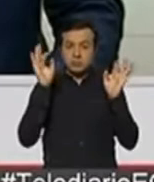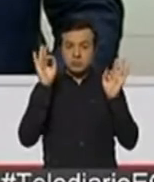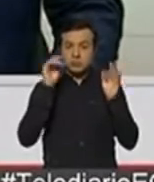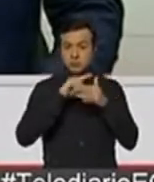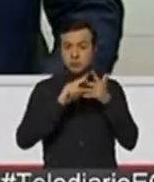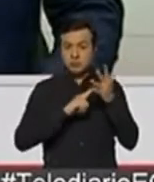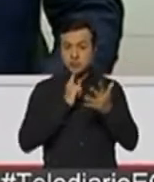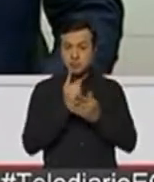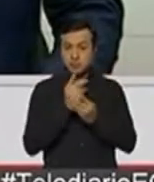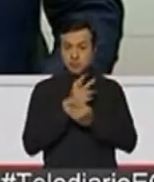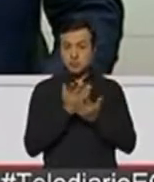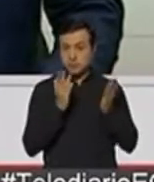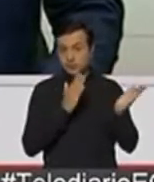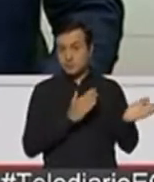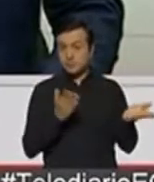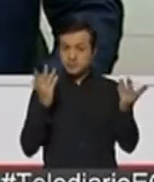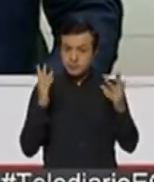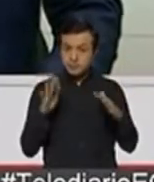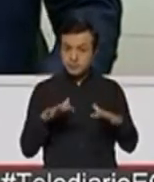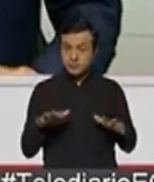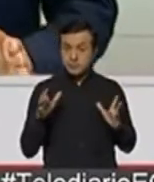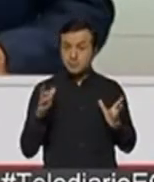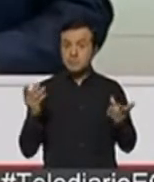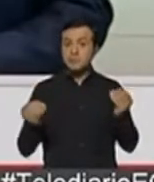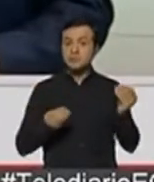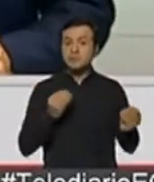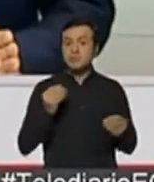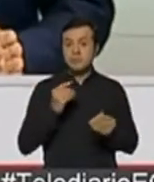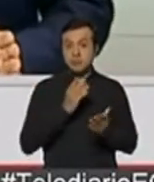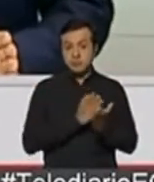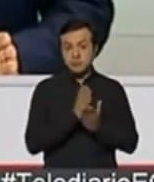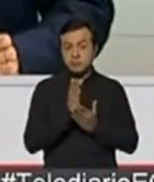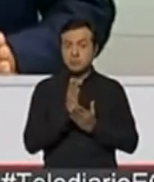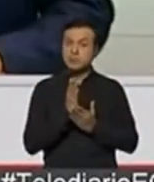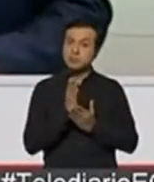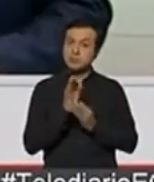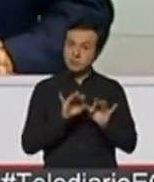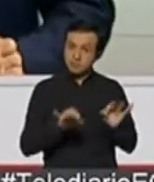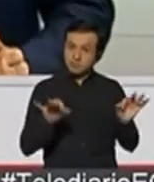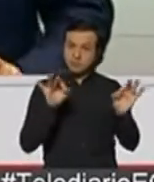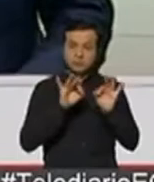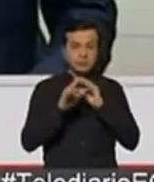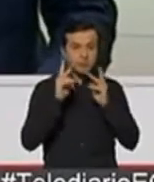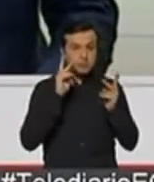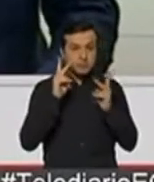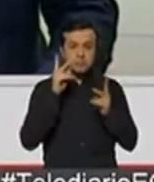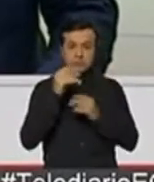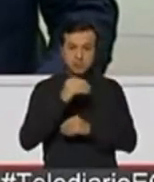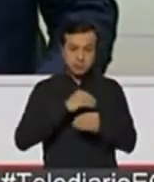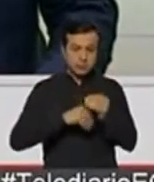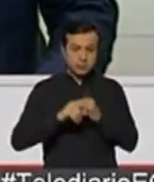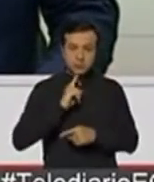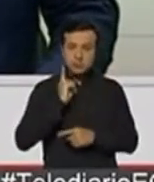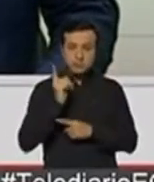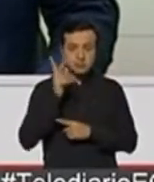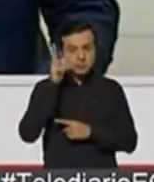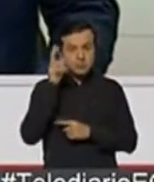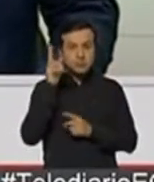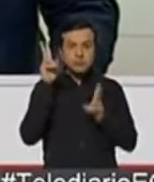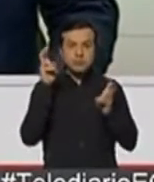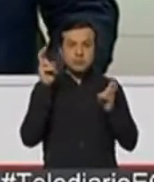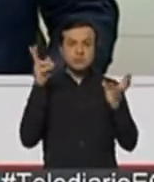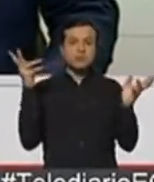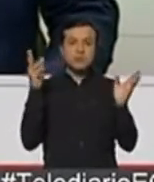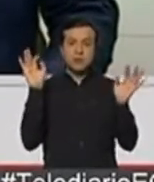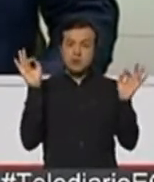distinta a la fósil, son caminos importantes donde se ven posibilidades de inversión. Yo veo que el tema, por ejemplo, de energía